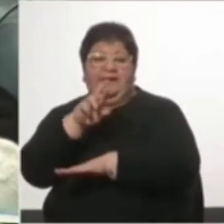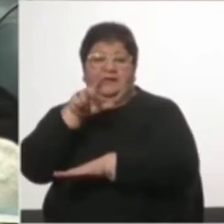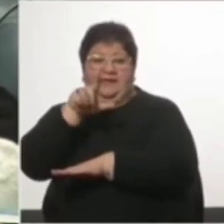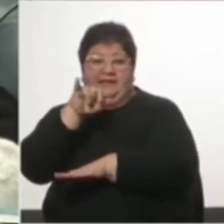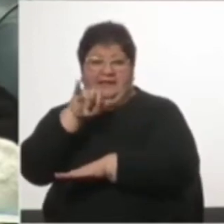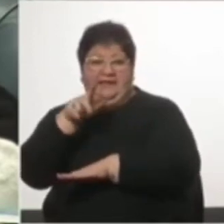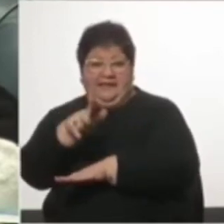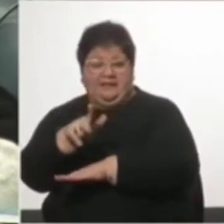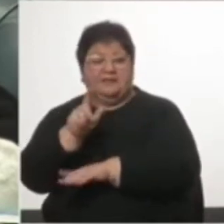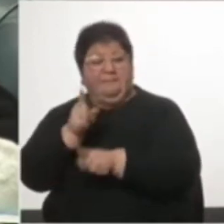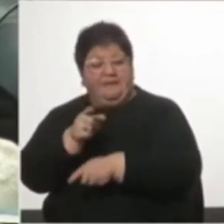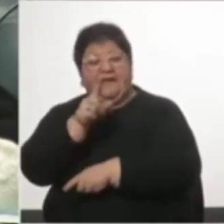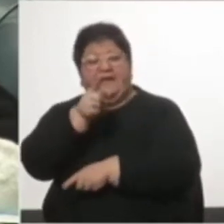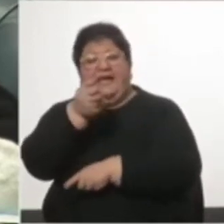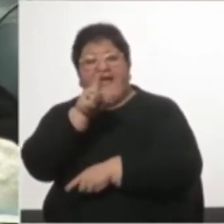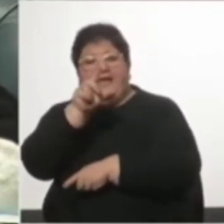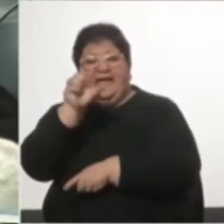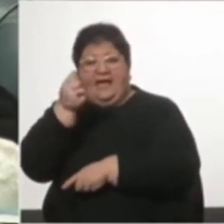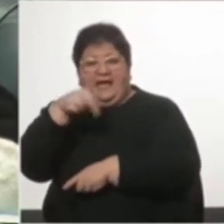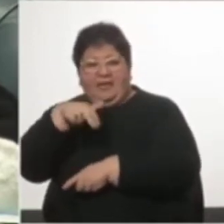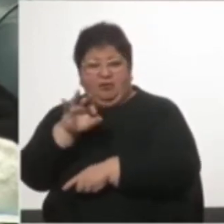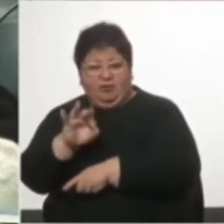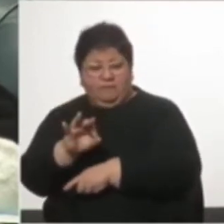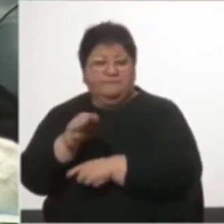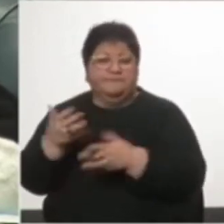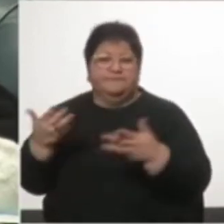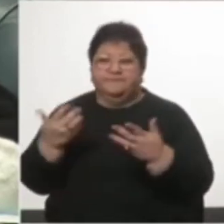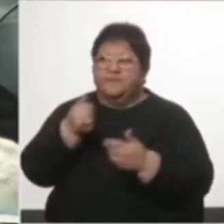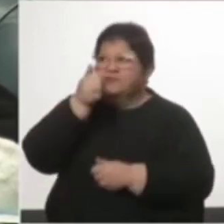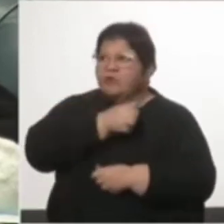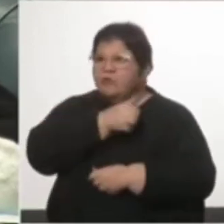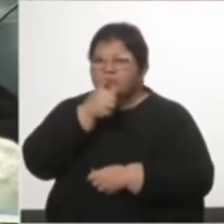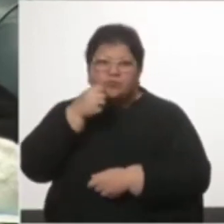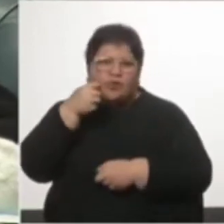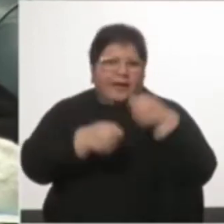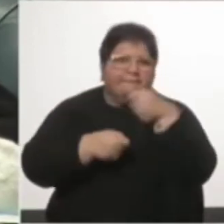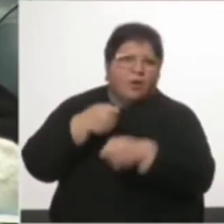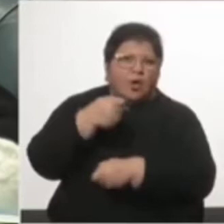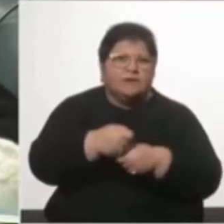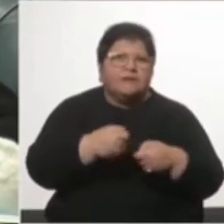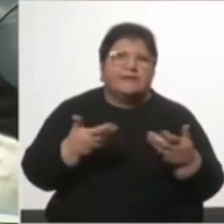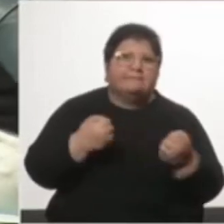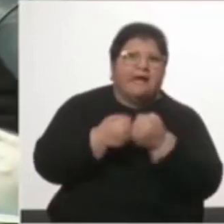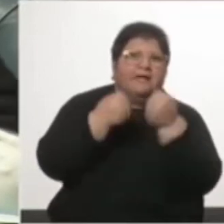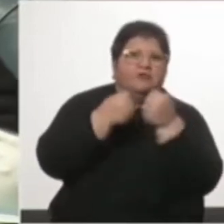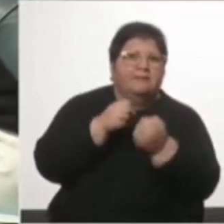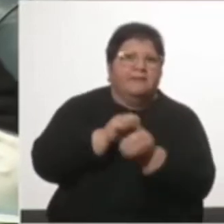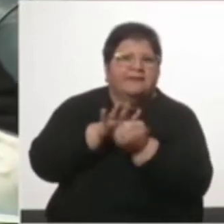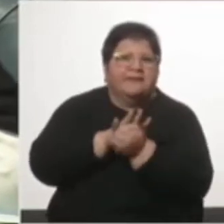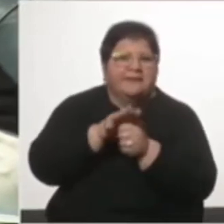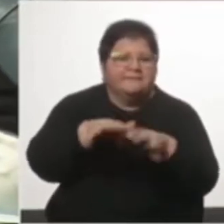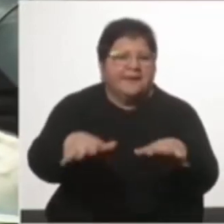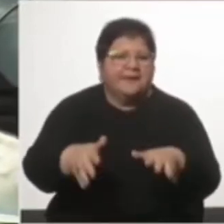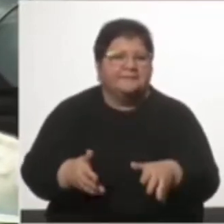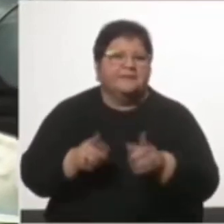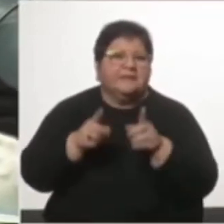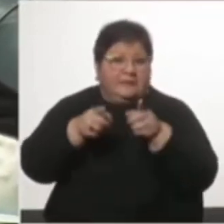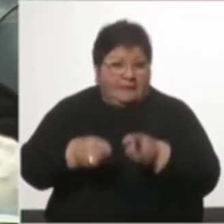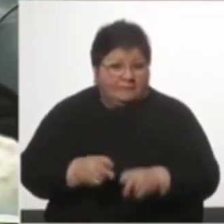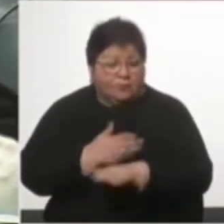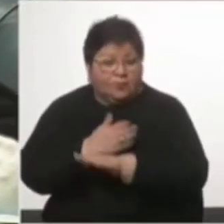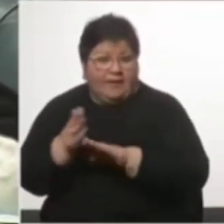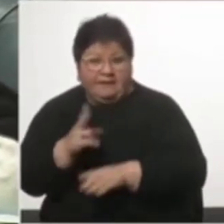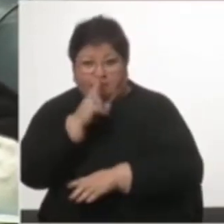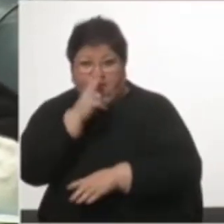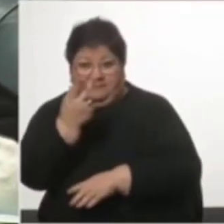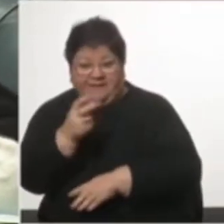Fernández Galeano, que buscaban aportar soluciones al impacto de la pandemia. También durante el año